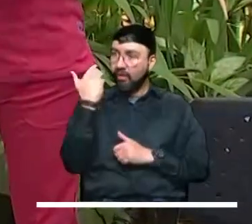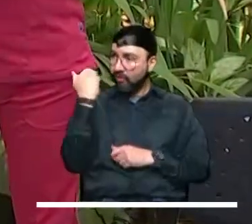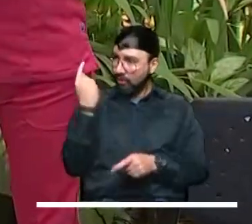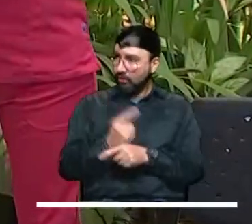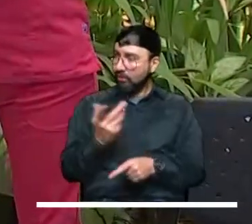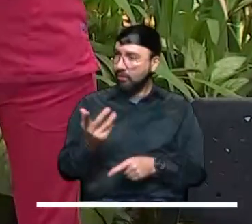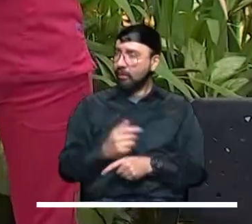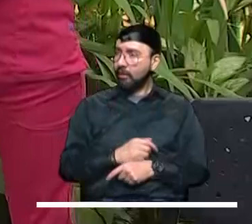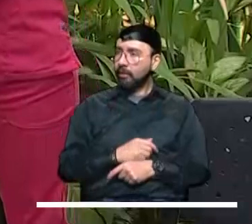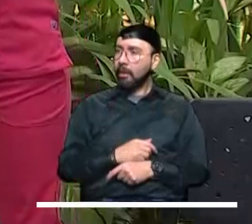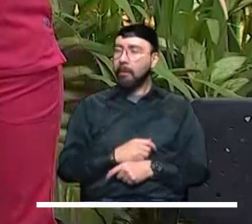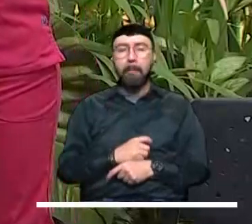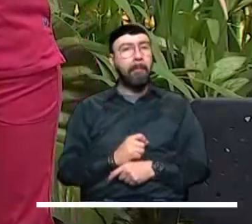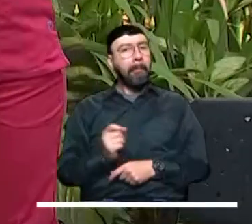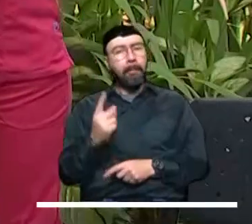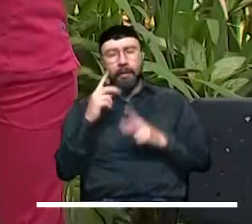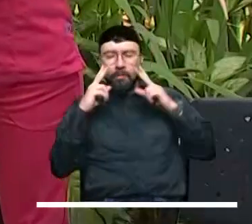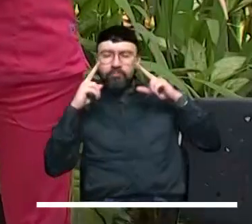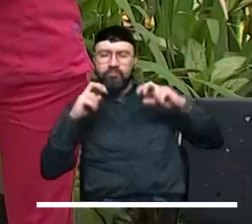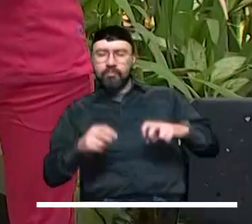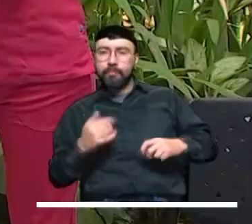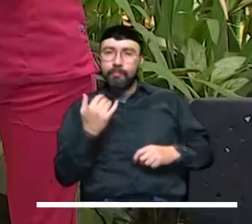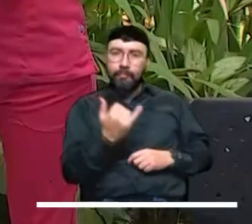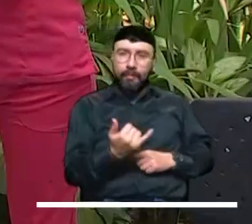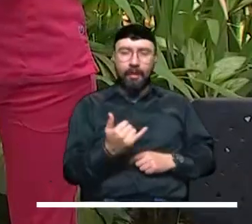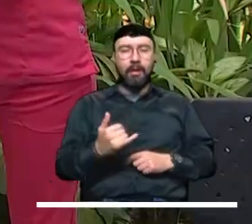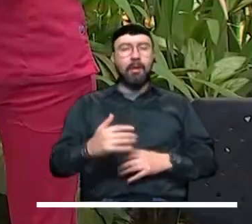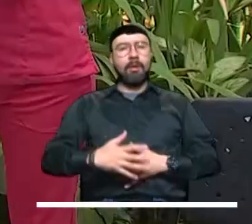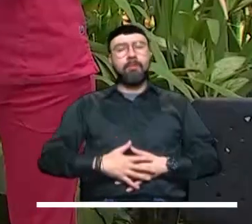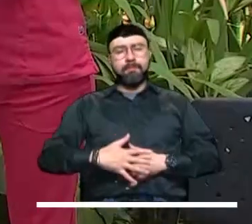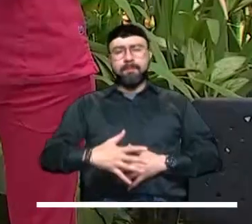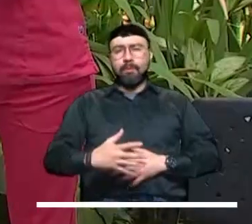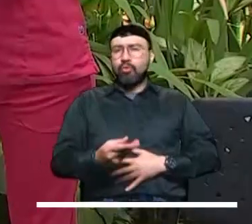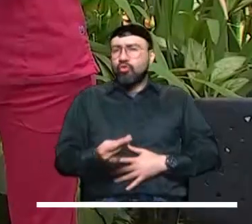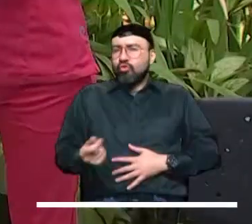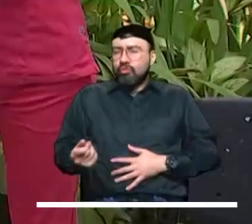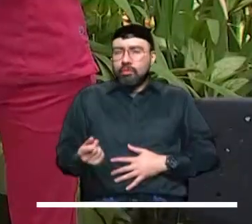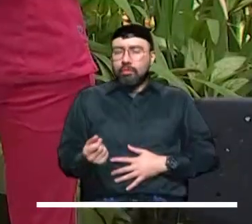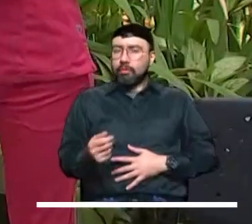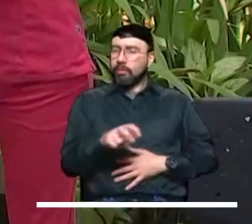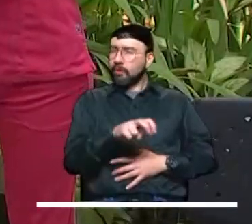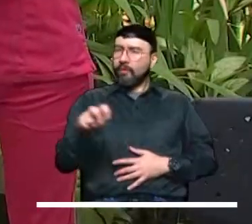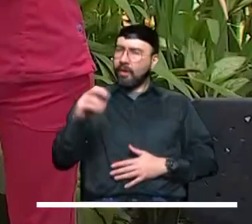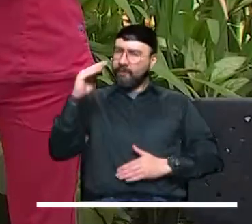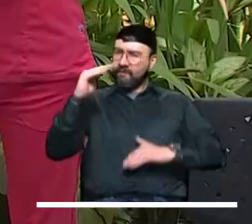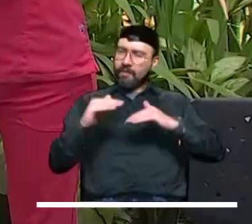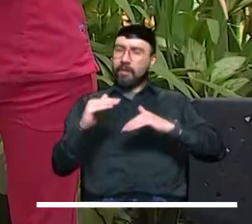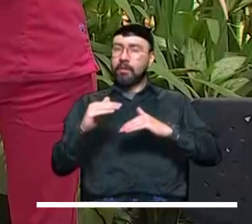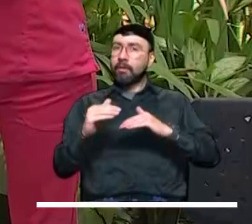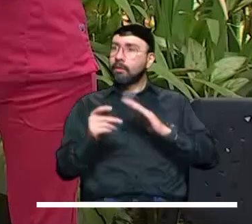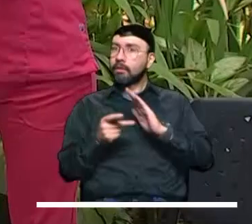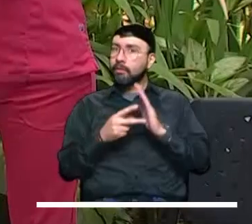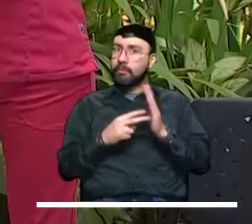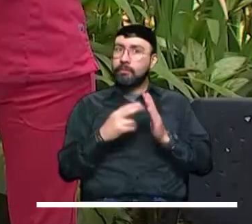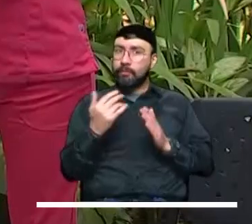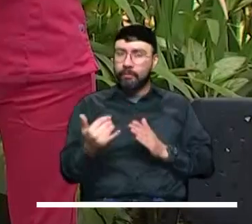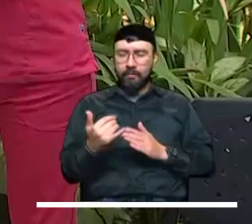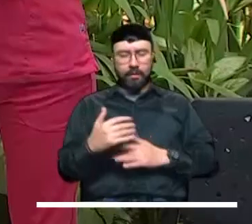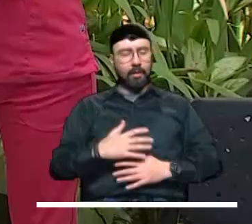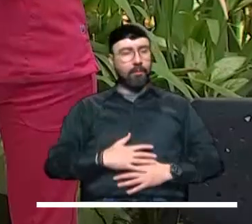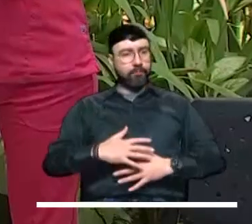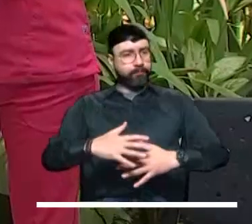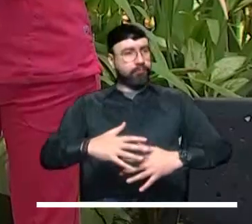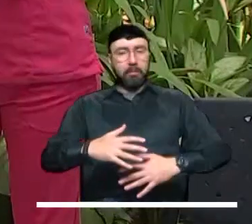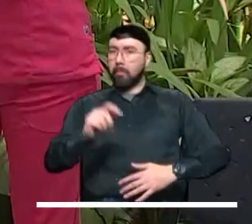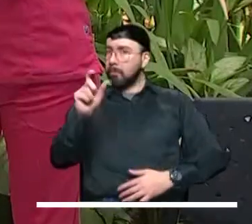algo que se subvalora y es la inflamación de bajo grado. La inflamación de bajo grado quiere decir una inflamación que es poco perceptible